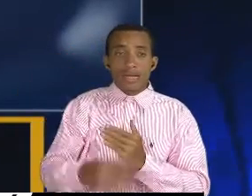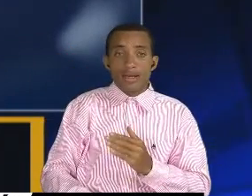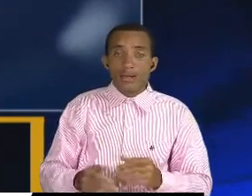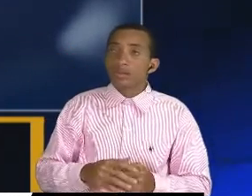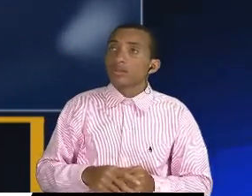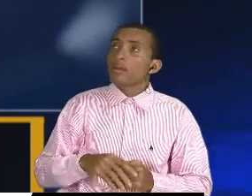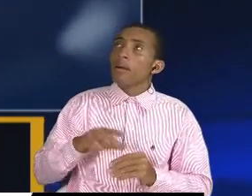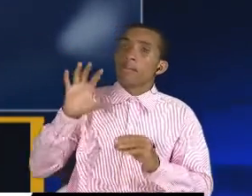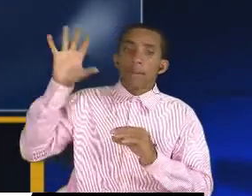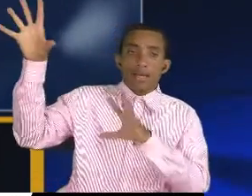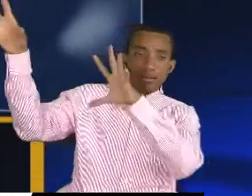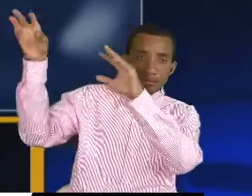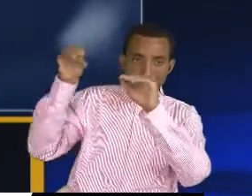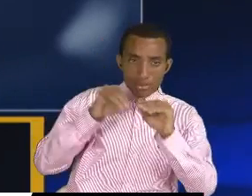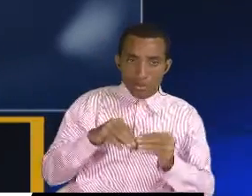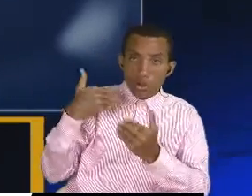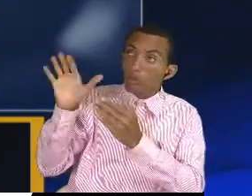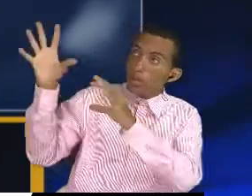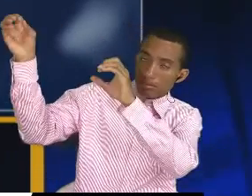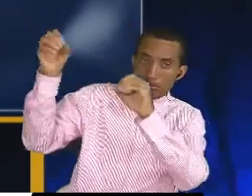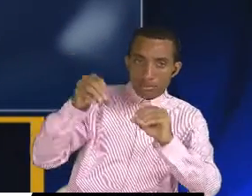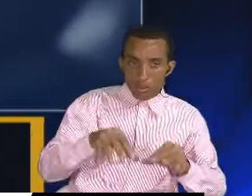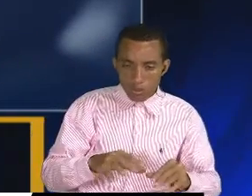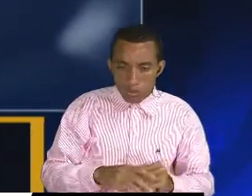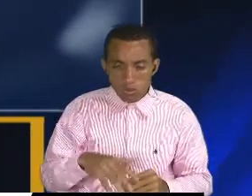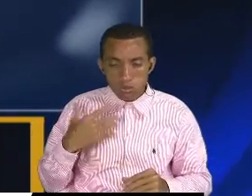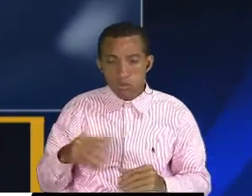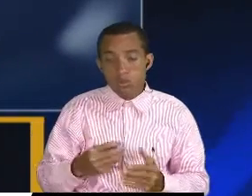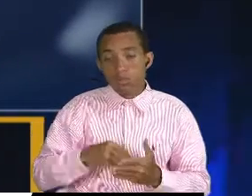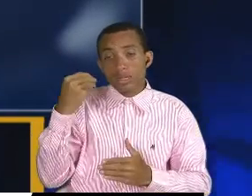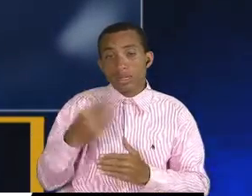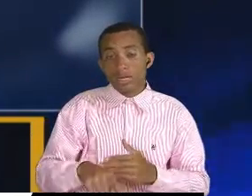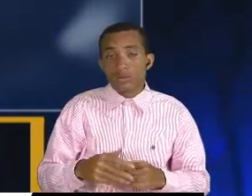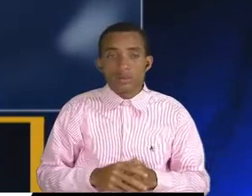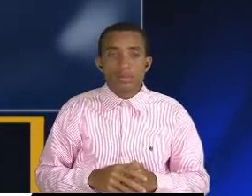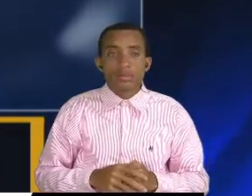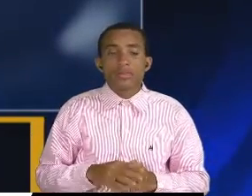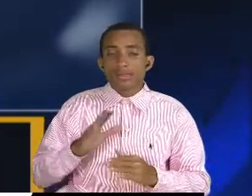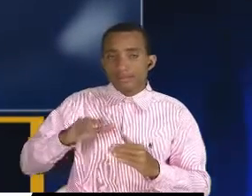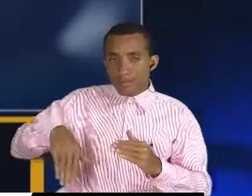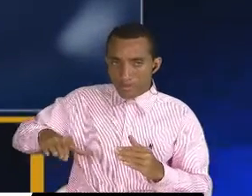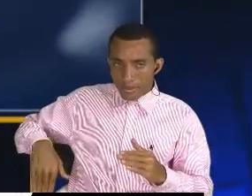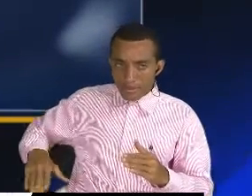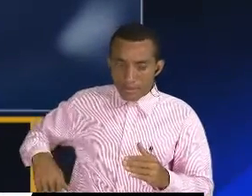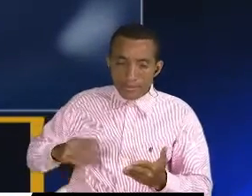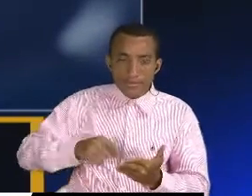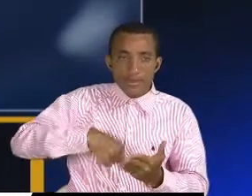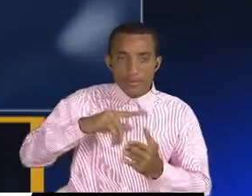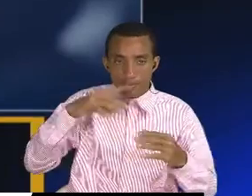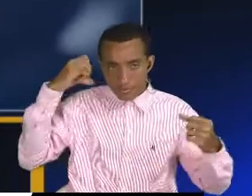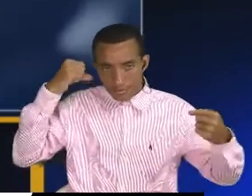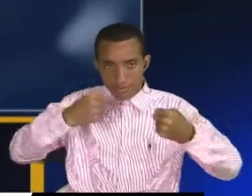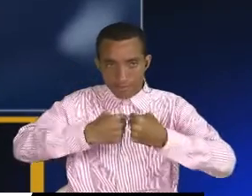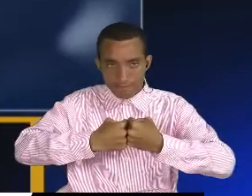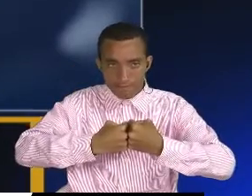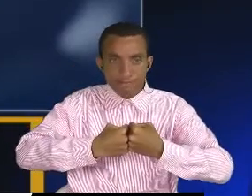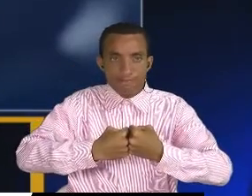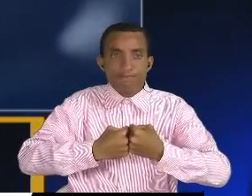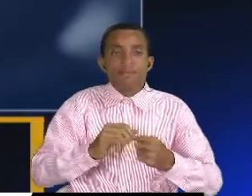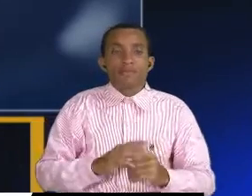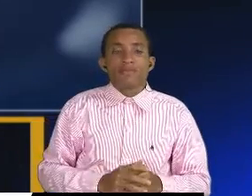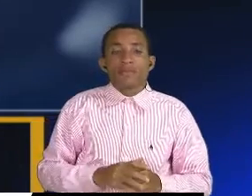importados. Entonces, eso es lo que ha retrasado un poco pues la firma del convenio y que pues esperamos ya luego